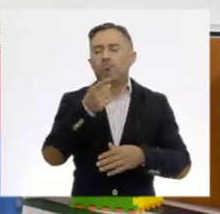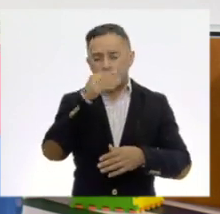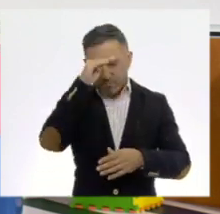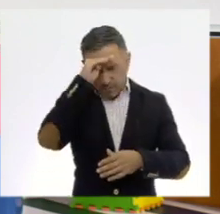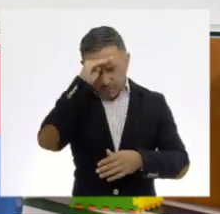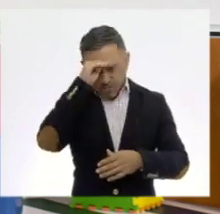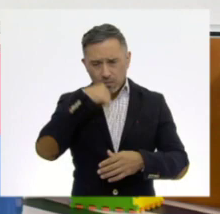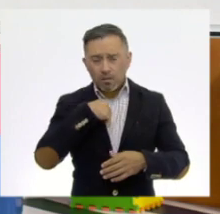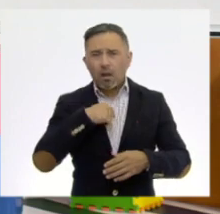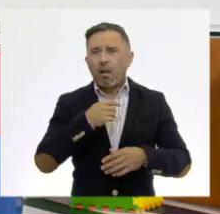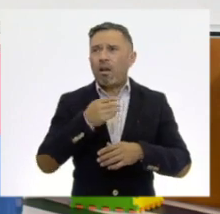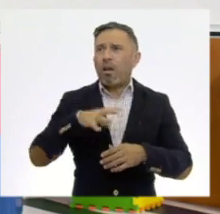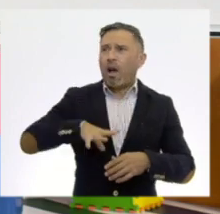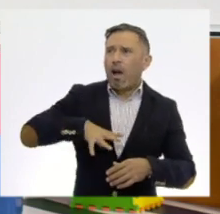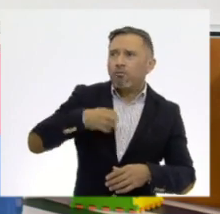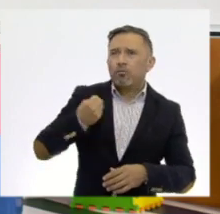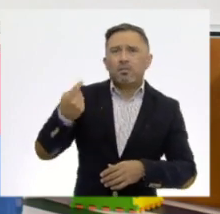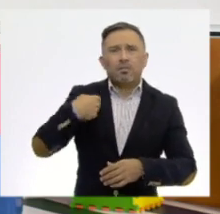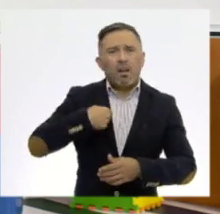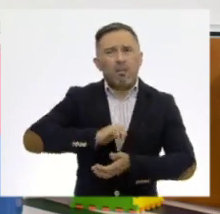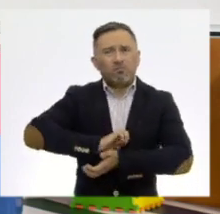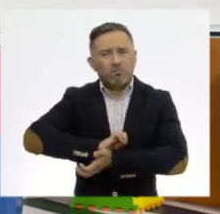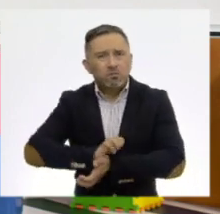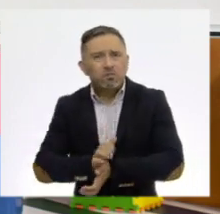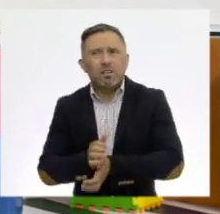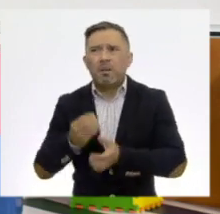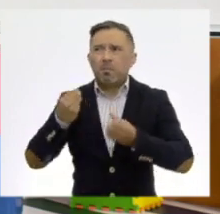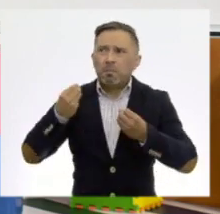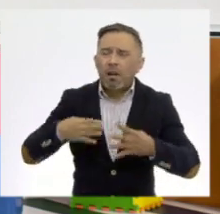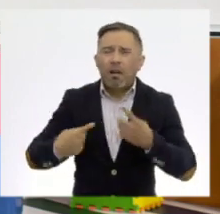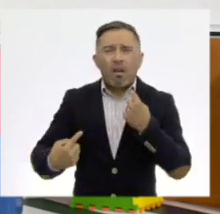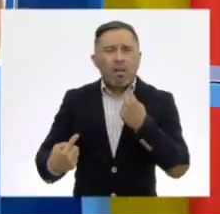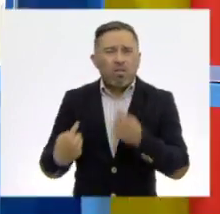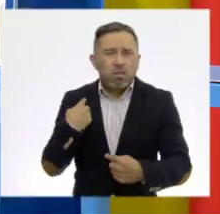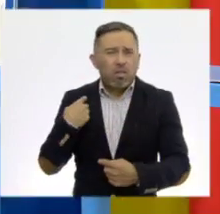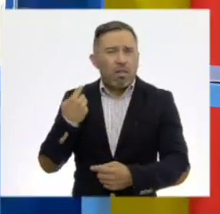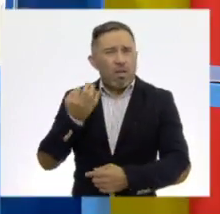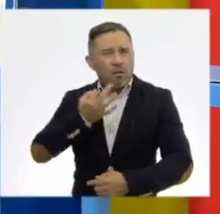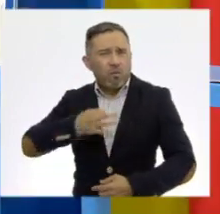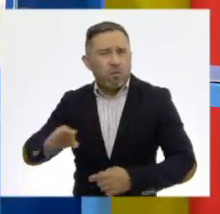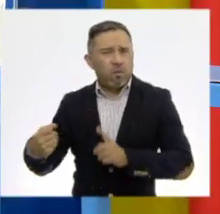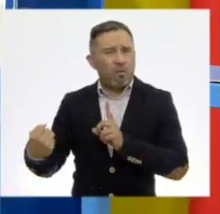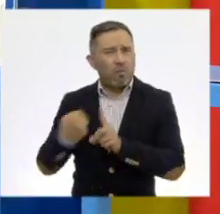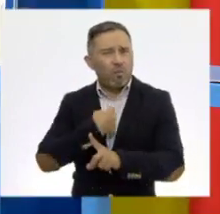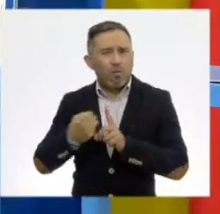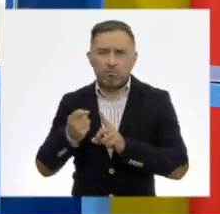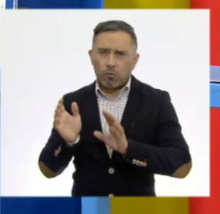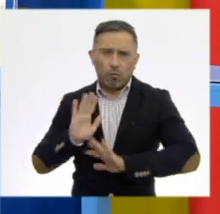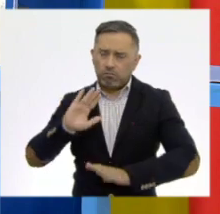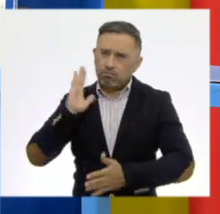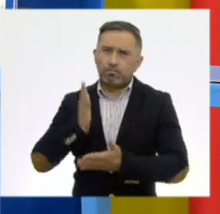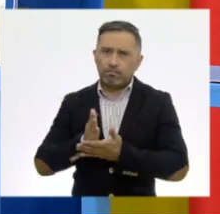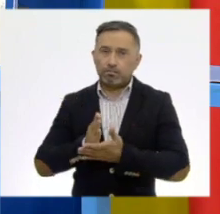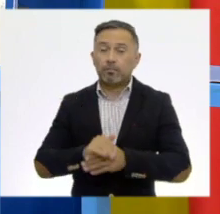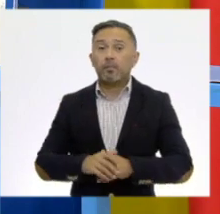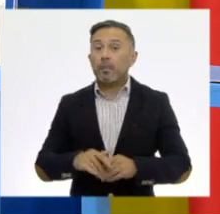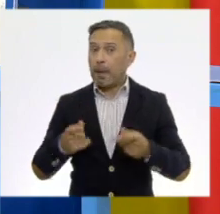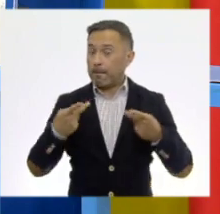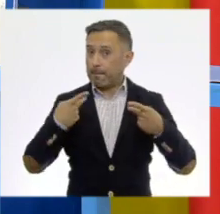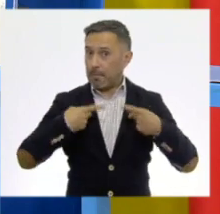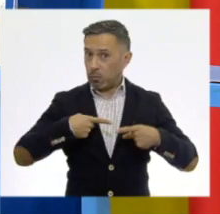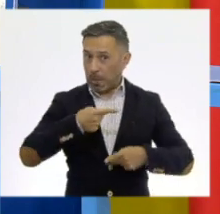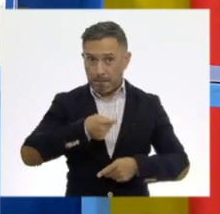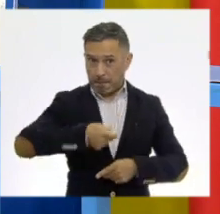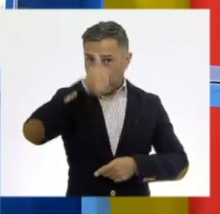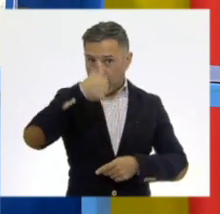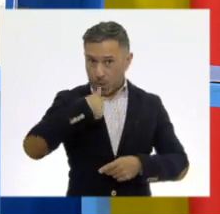ser vulnerado, dañado, lastimado o agredido. ¿Te refieres a que probablemente a la primera persona a la que nos acercamos no